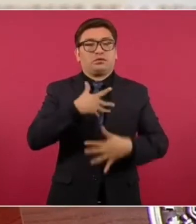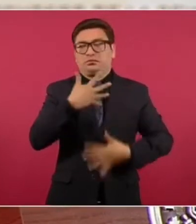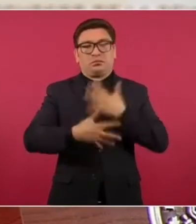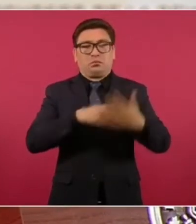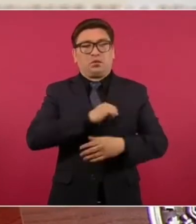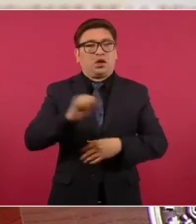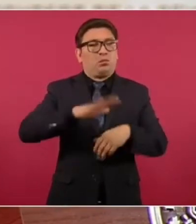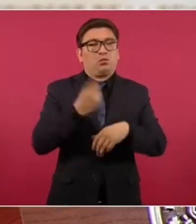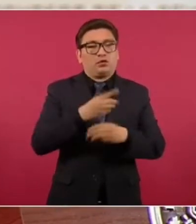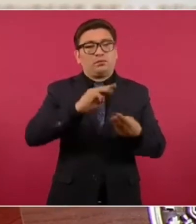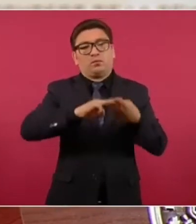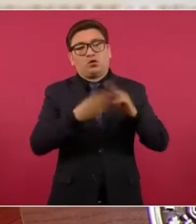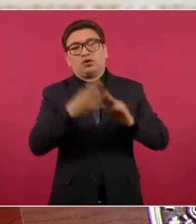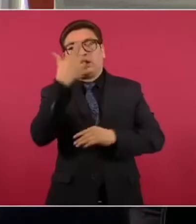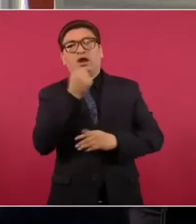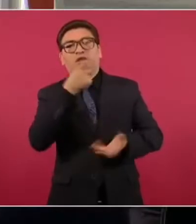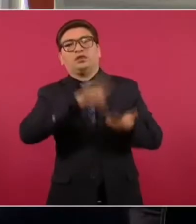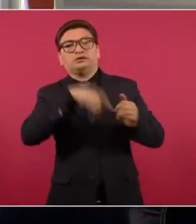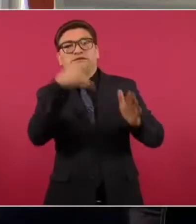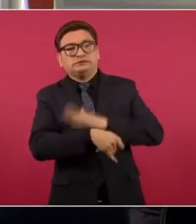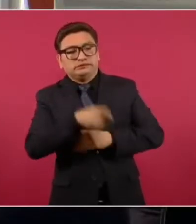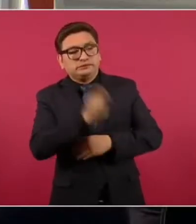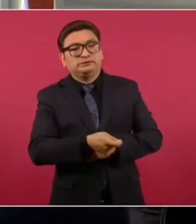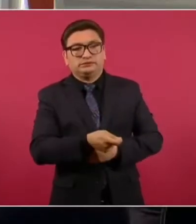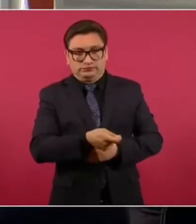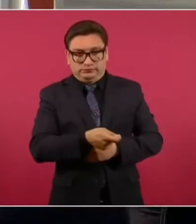violencia, el fondo,